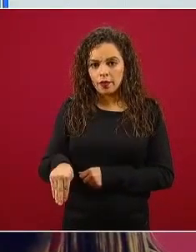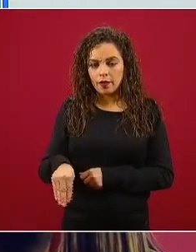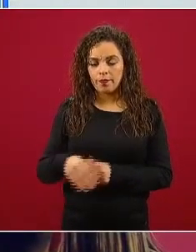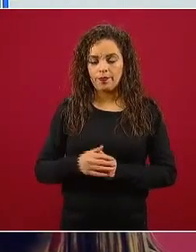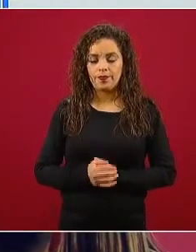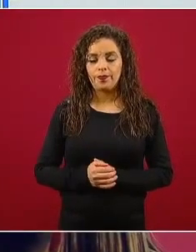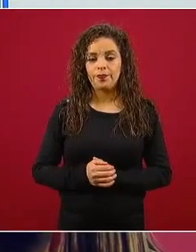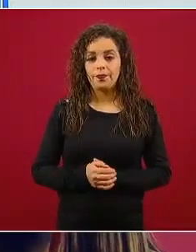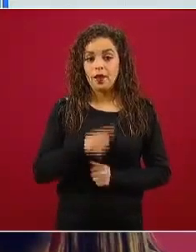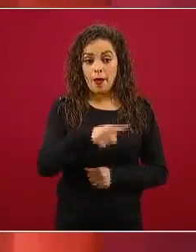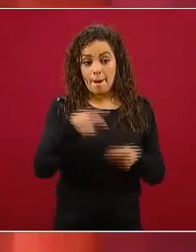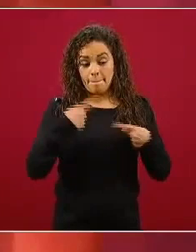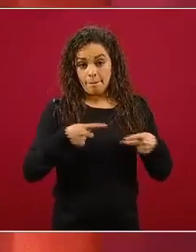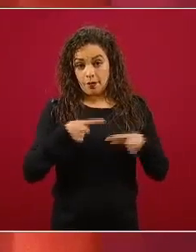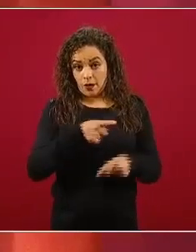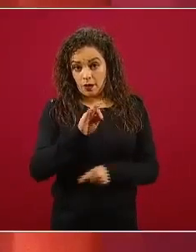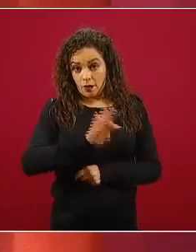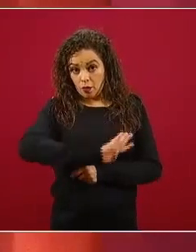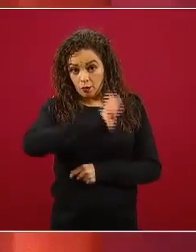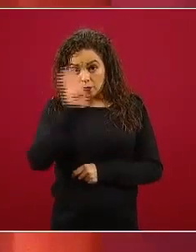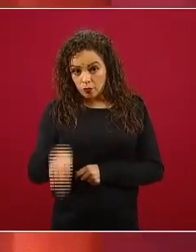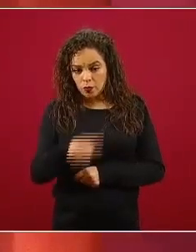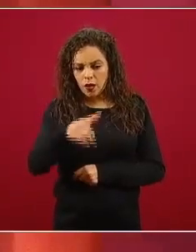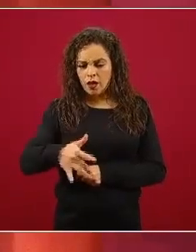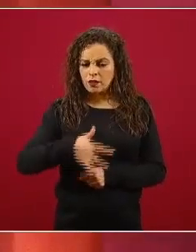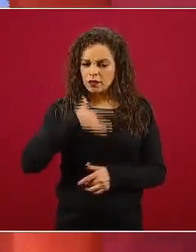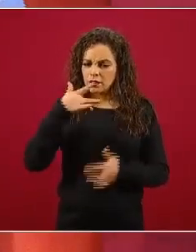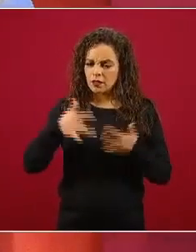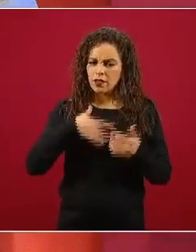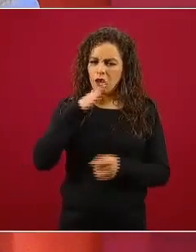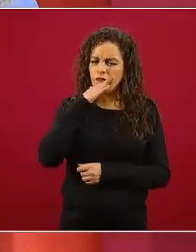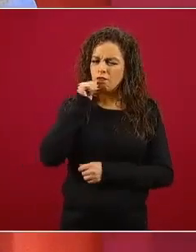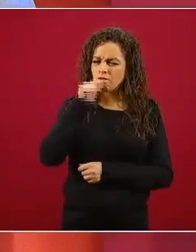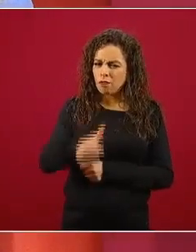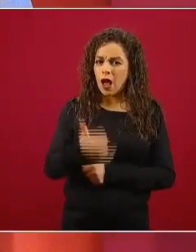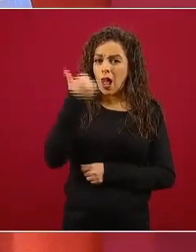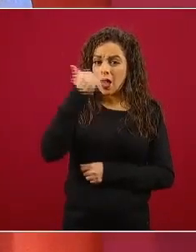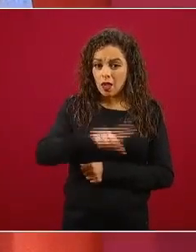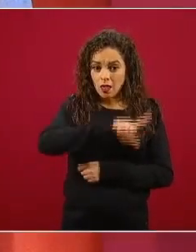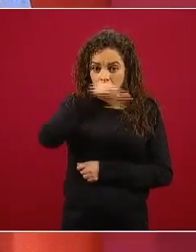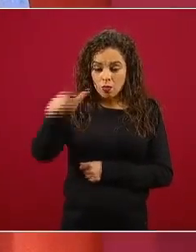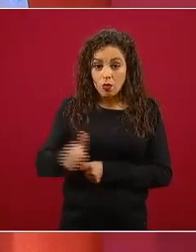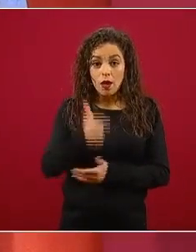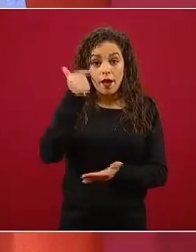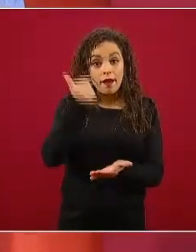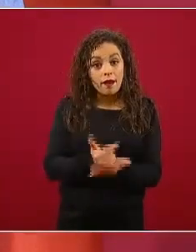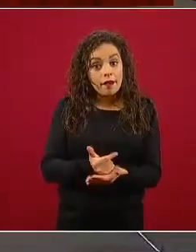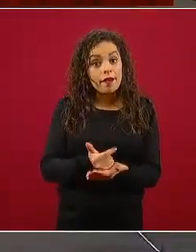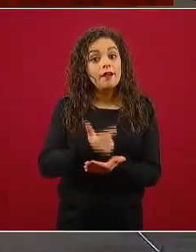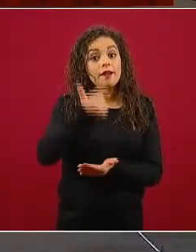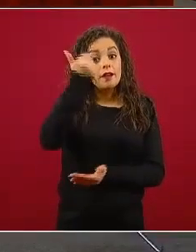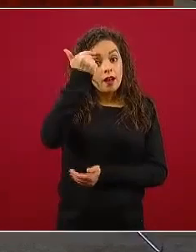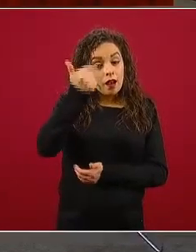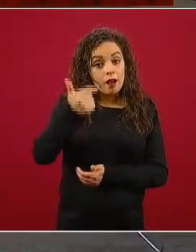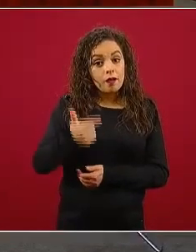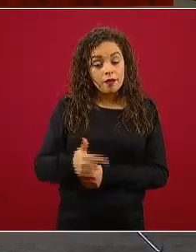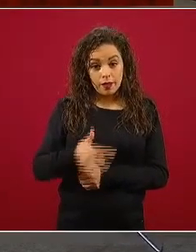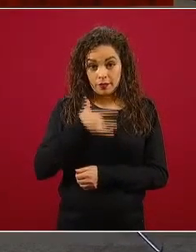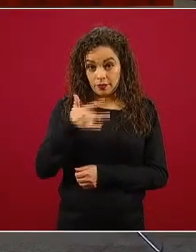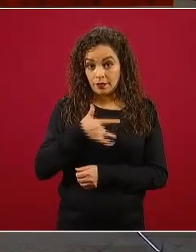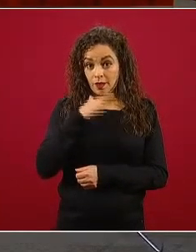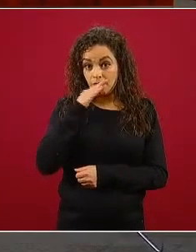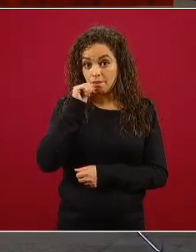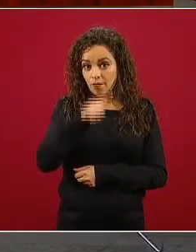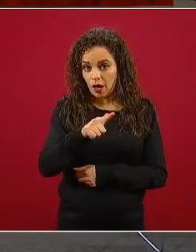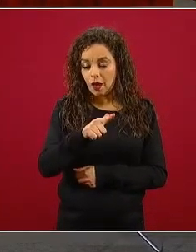que padecía los síntomas de COVID grave, generalmente, y quien se le pudo tomar una muestra